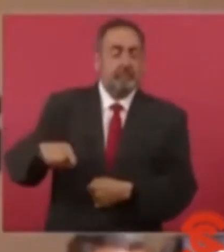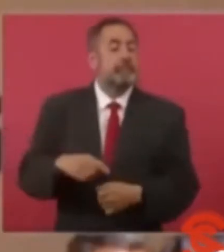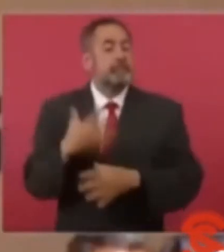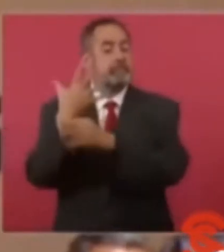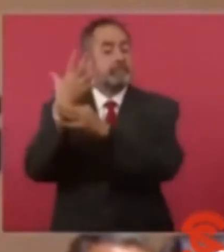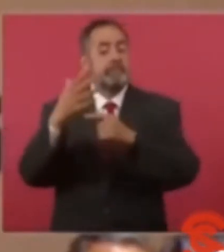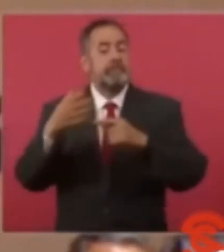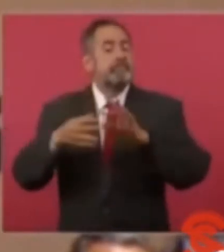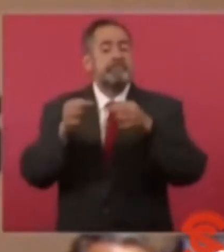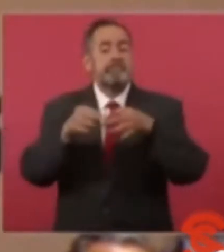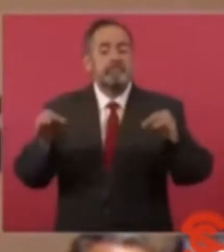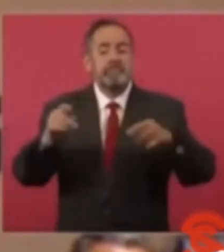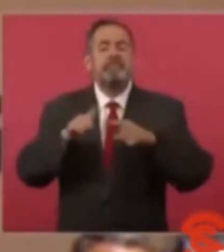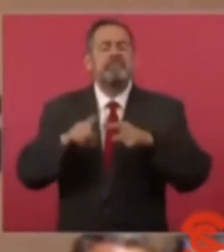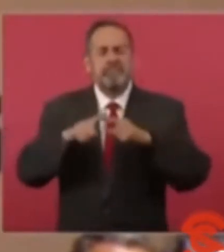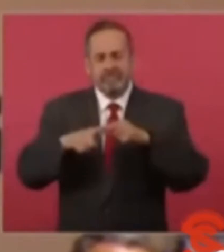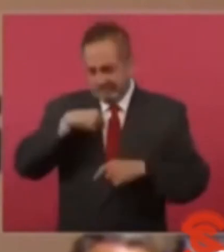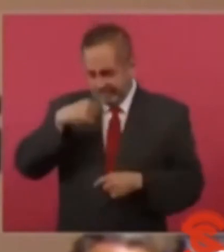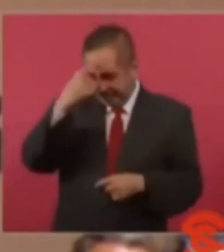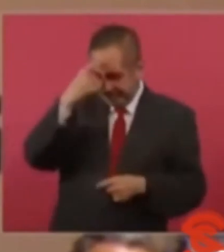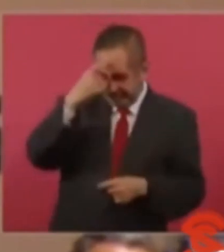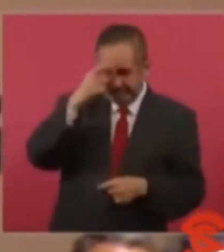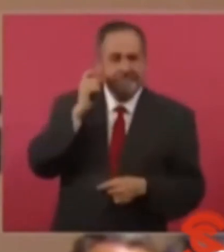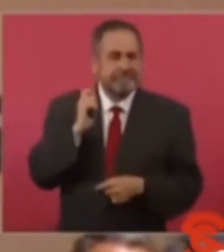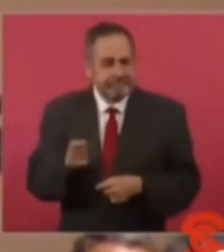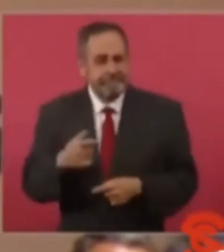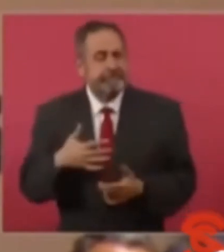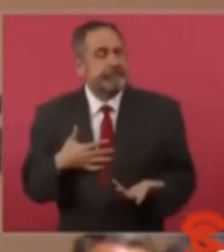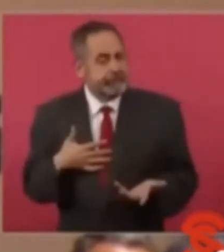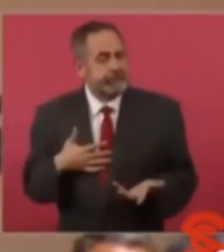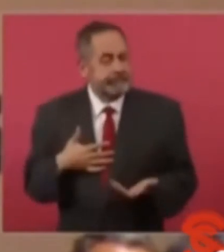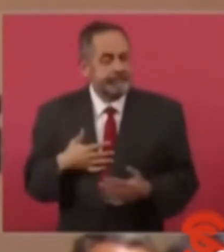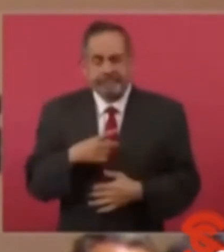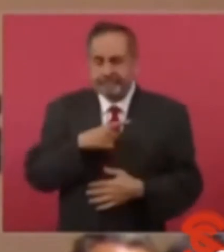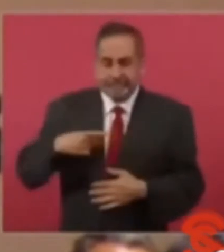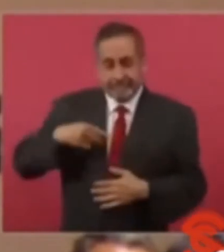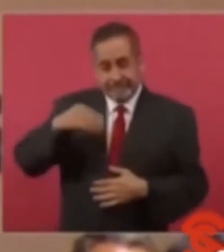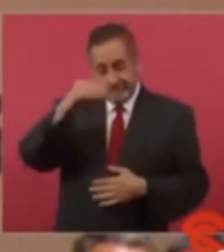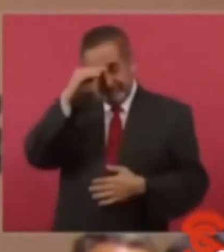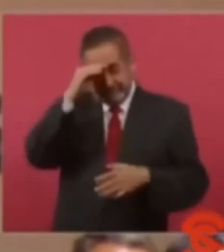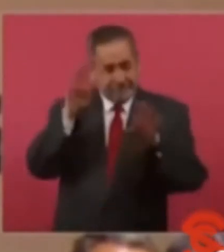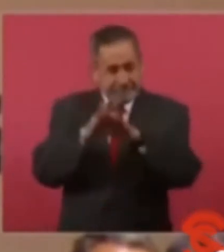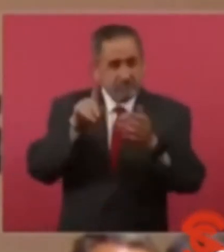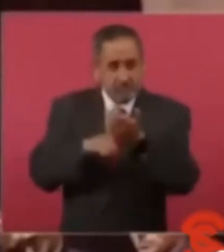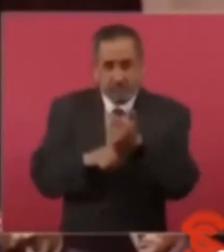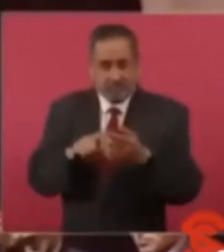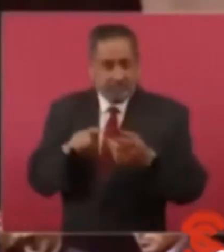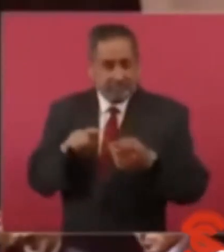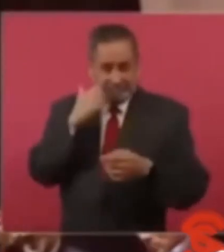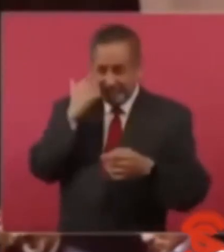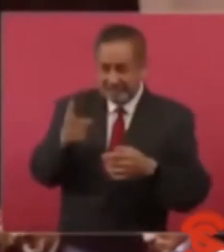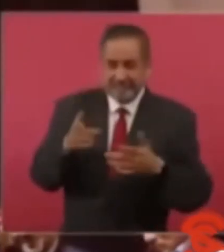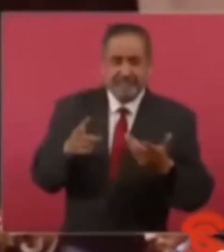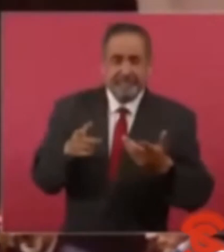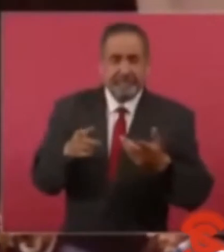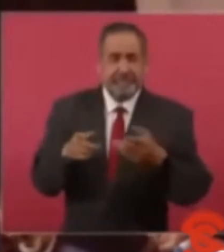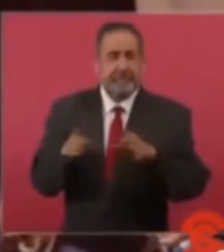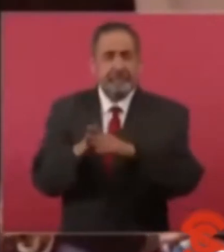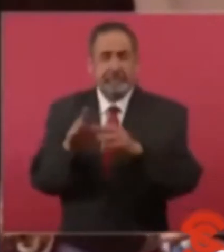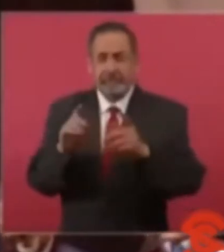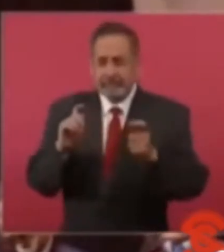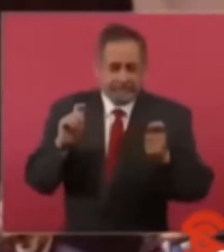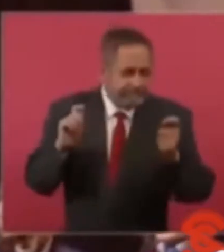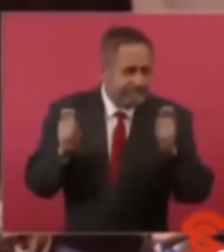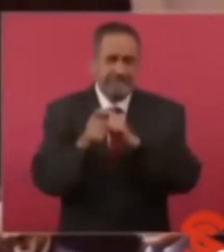citas implica considerar que si se pretende cambiar